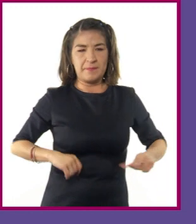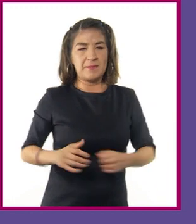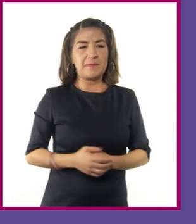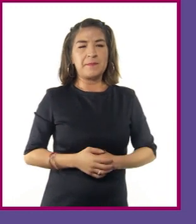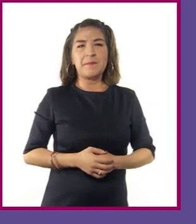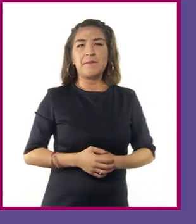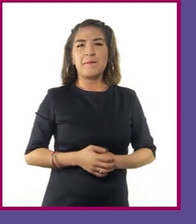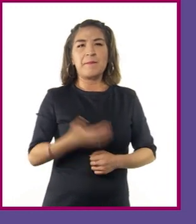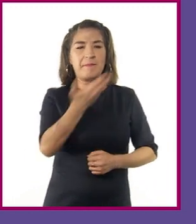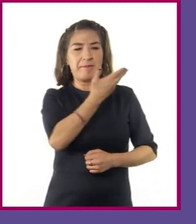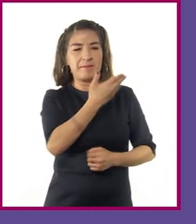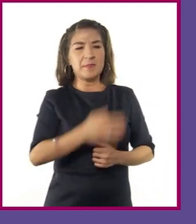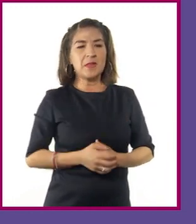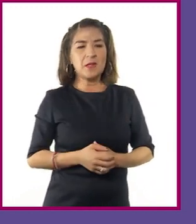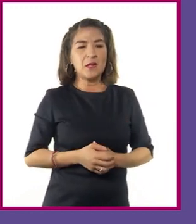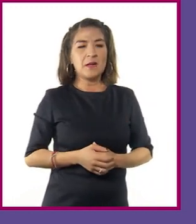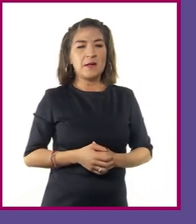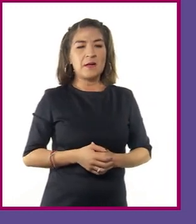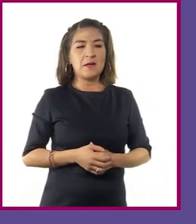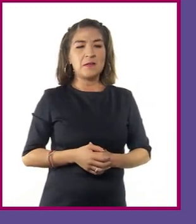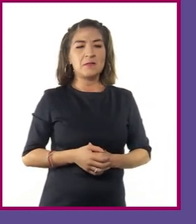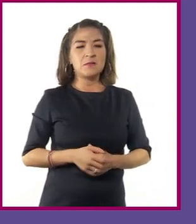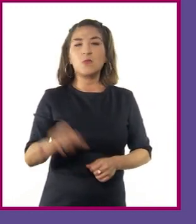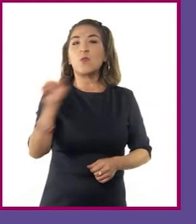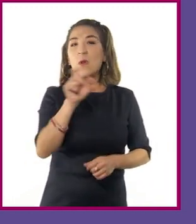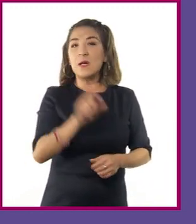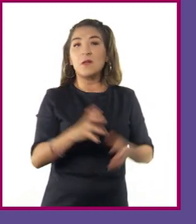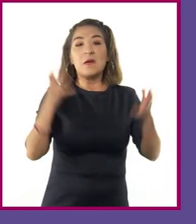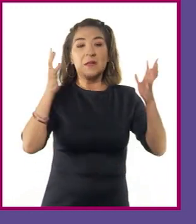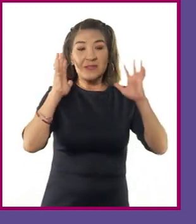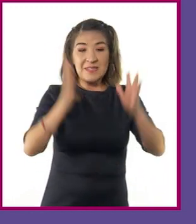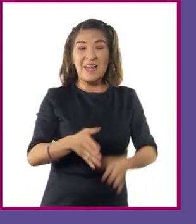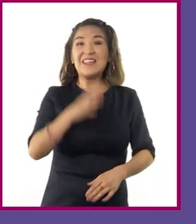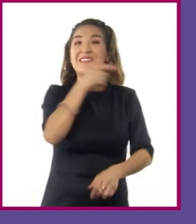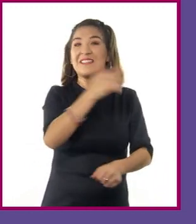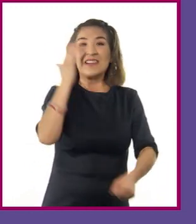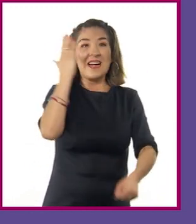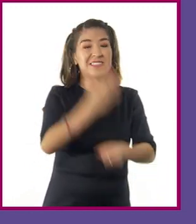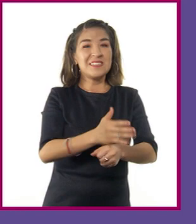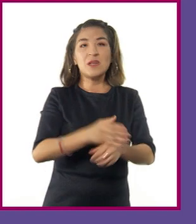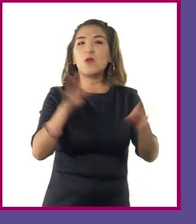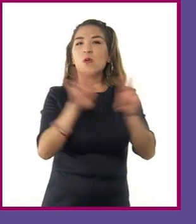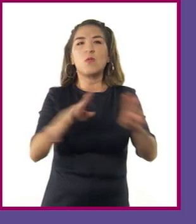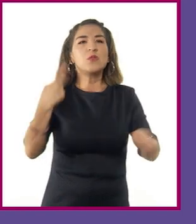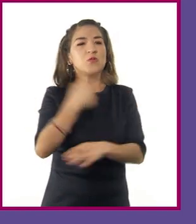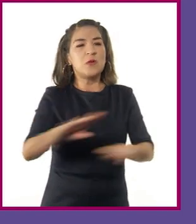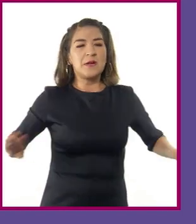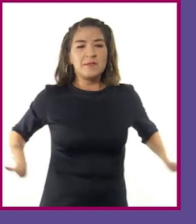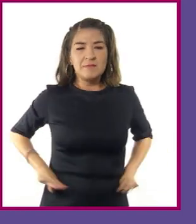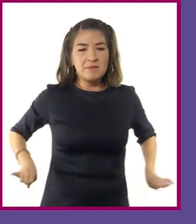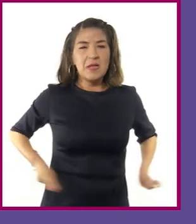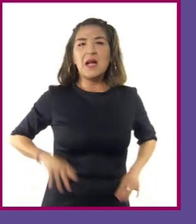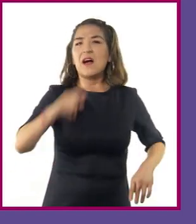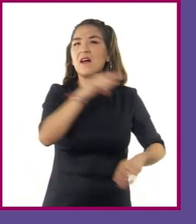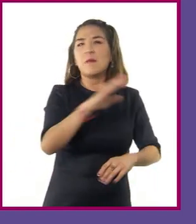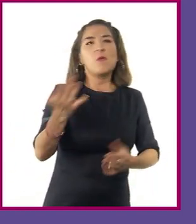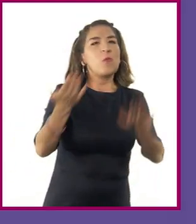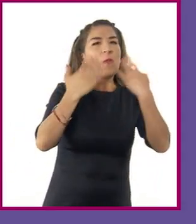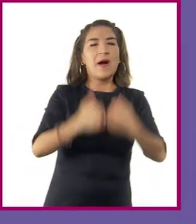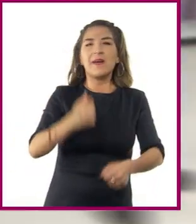Impunidad. Ocurre cuando quedan sin sanción las conductas contrarias a la ley.